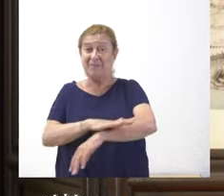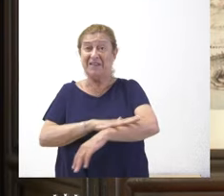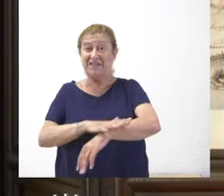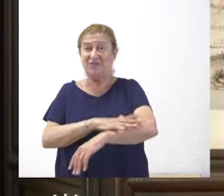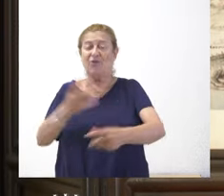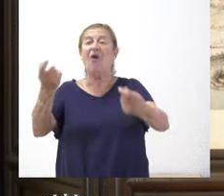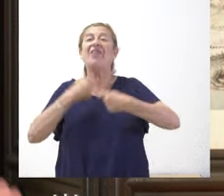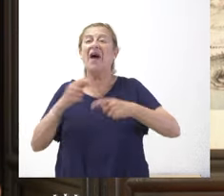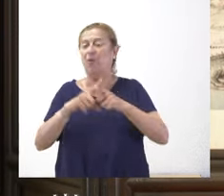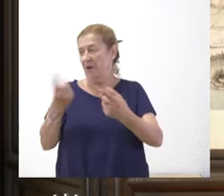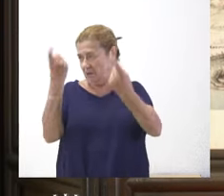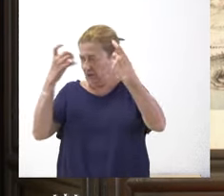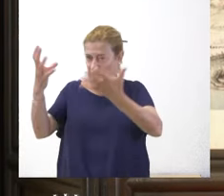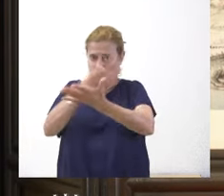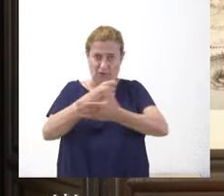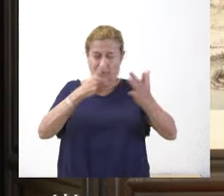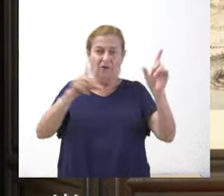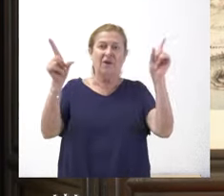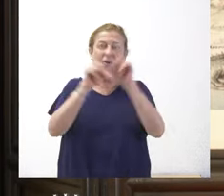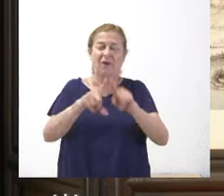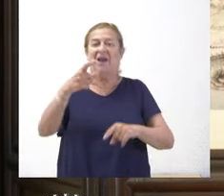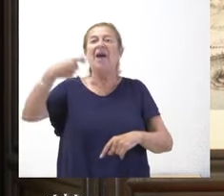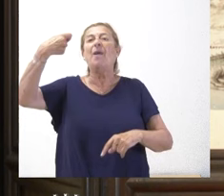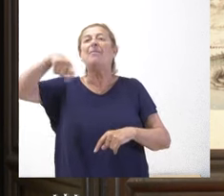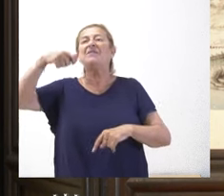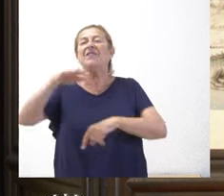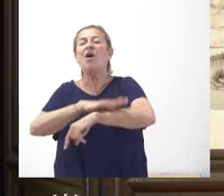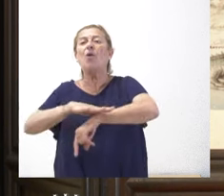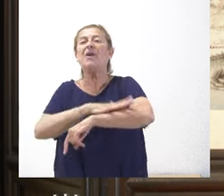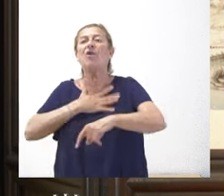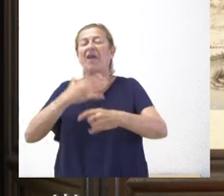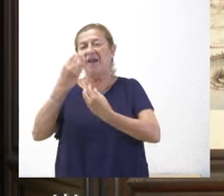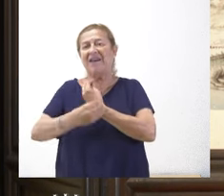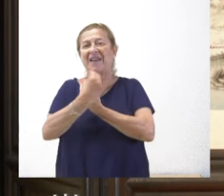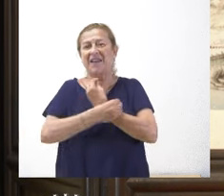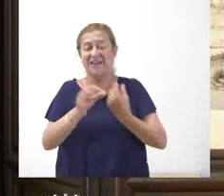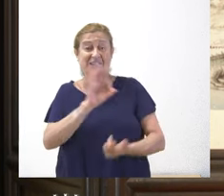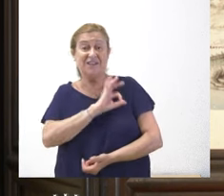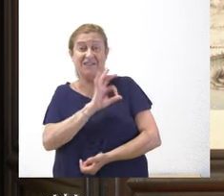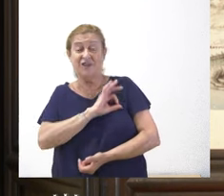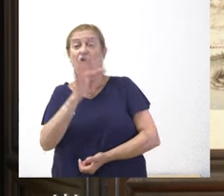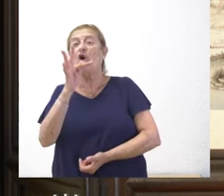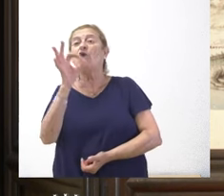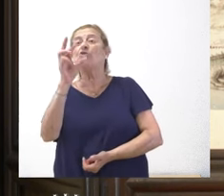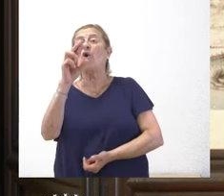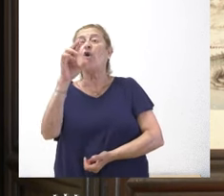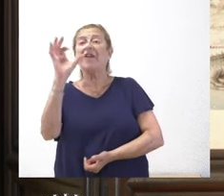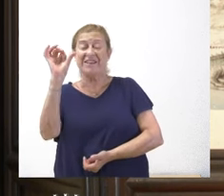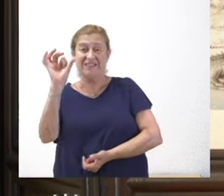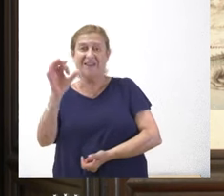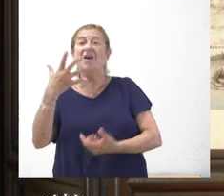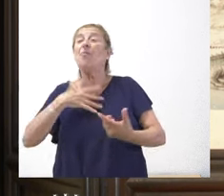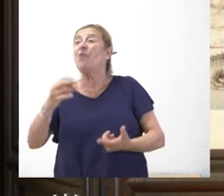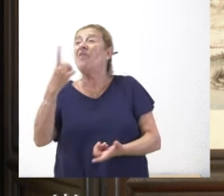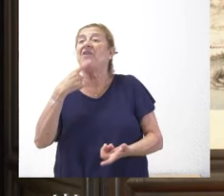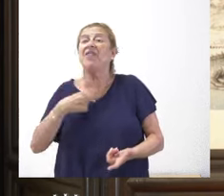da lecciones a todos era presidente del gobierno de Canarias señor Torres Alguien me puede decir qu